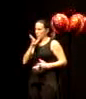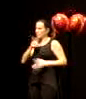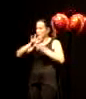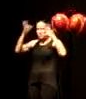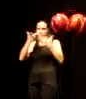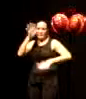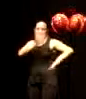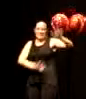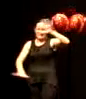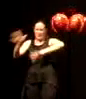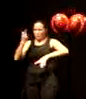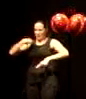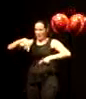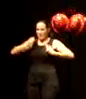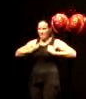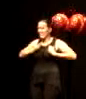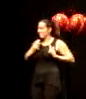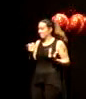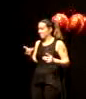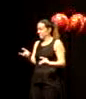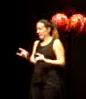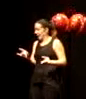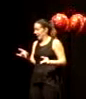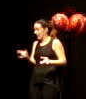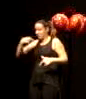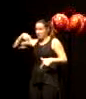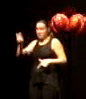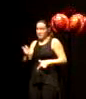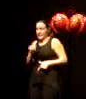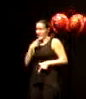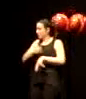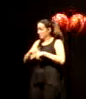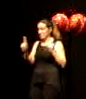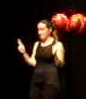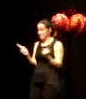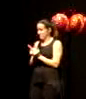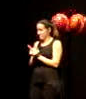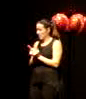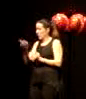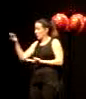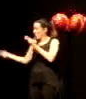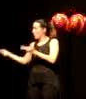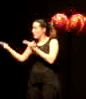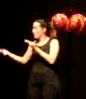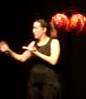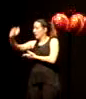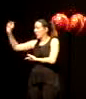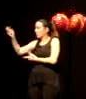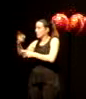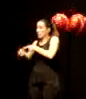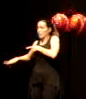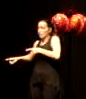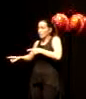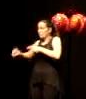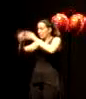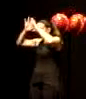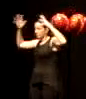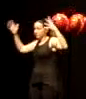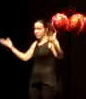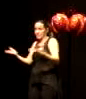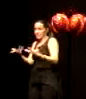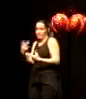caótico, donde nuestra vida es absolutamente insignificante, estamos aquí por poco tiempo y si nos comparamos con cualquier elemento astronómico,